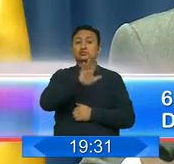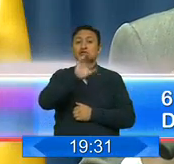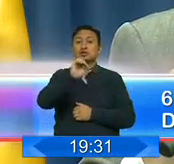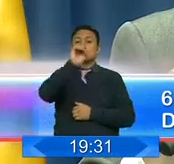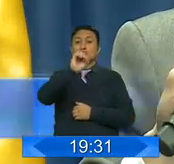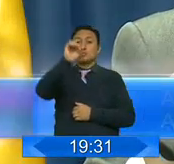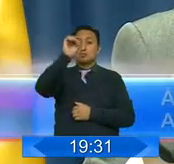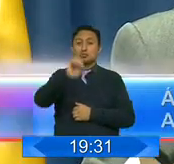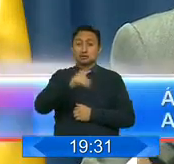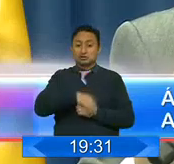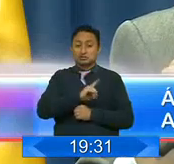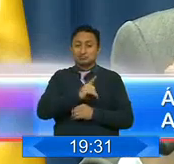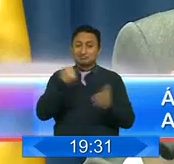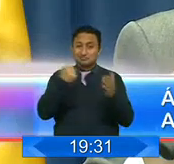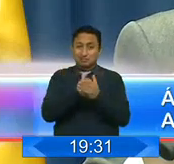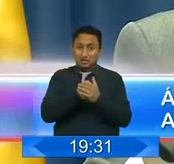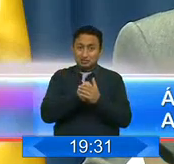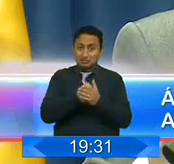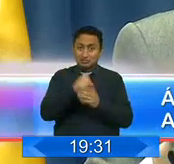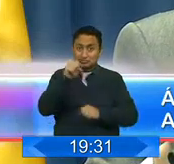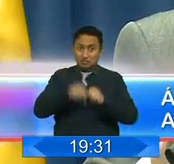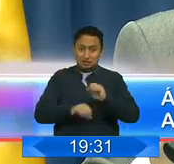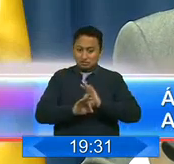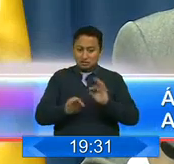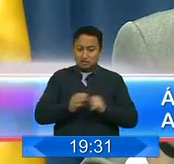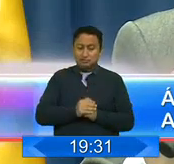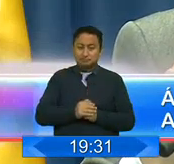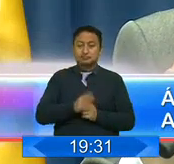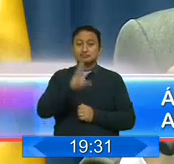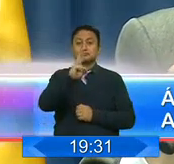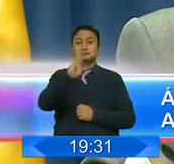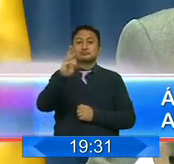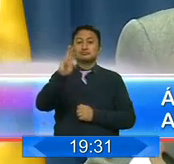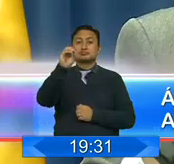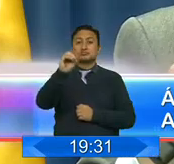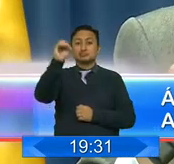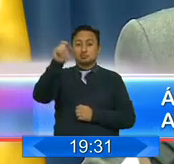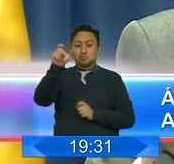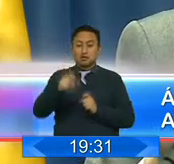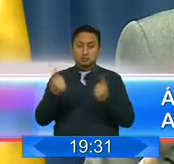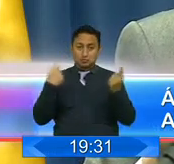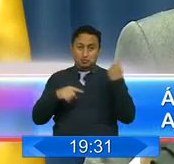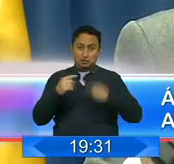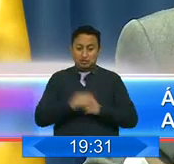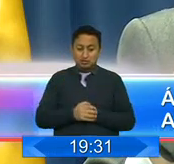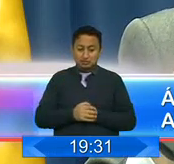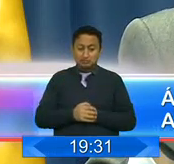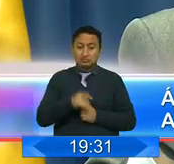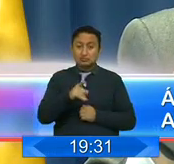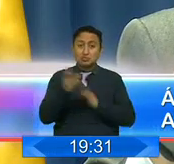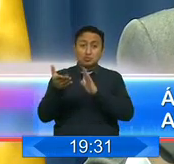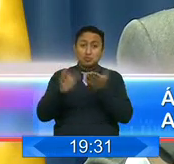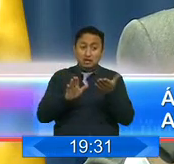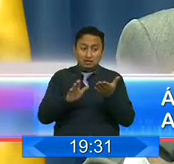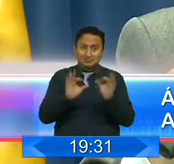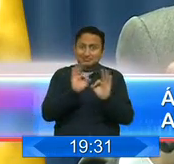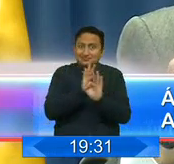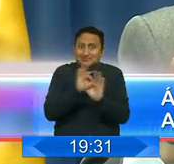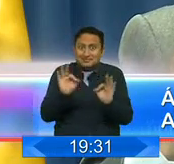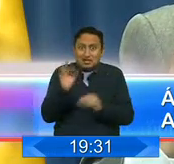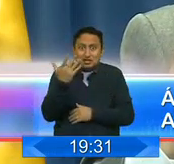50% en siniestros, 66% en reducción de lesionados y no tuvimos ni un solo